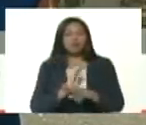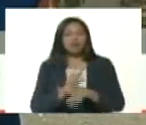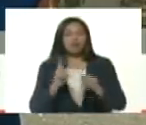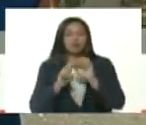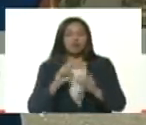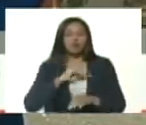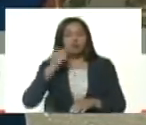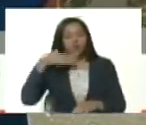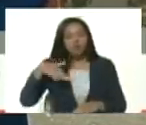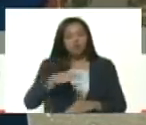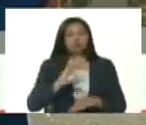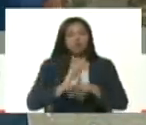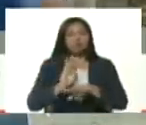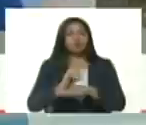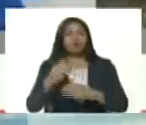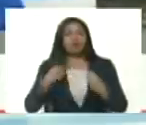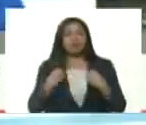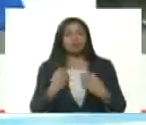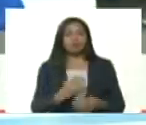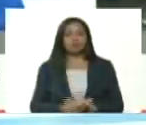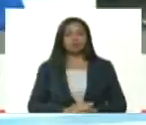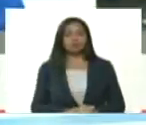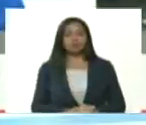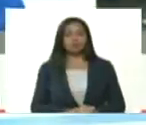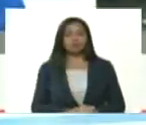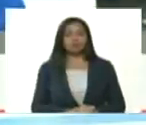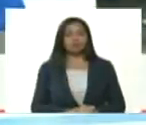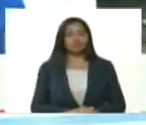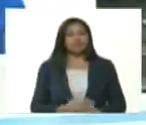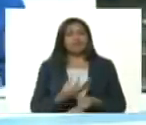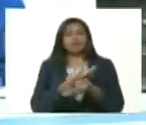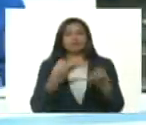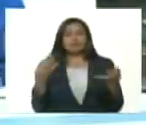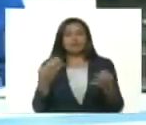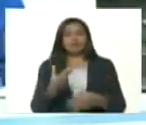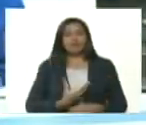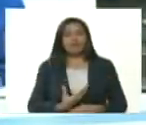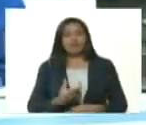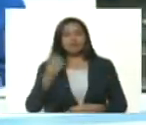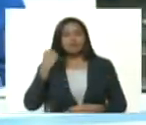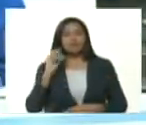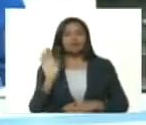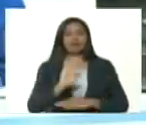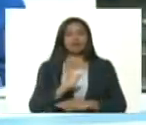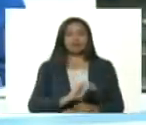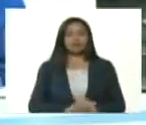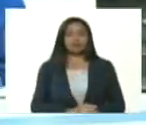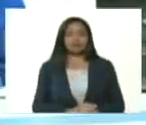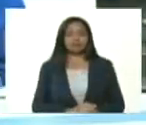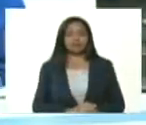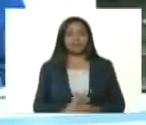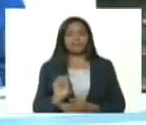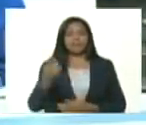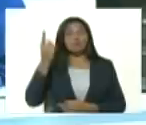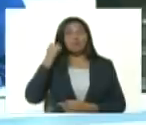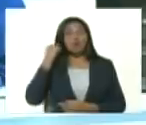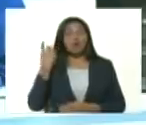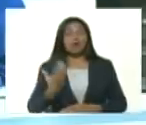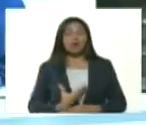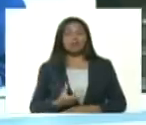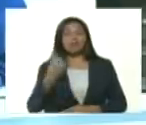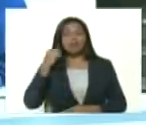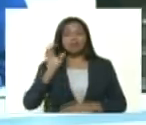a nuestro pueblo y para preservar la vida. Excelente, alcaldesa de Caracas, primera mujer que es alcalde